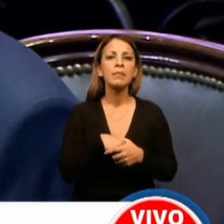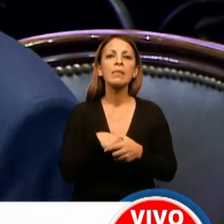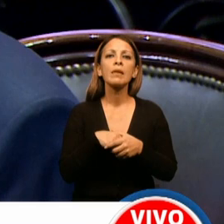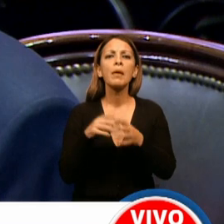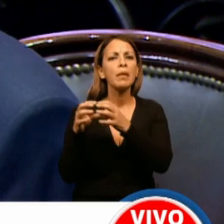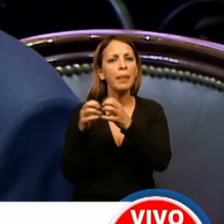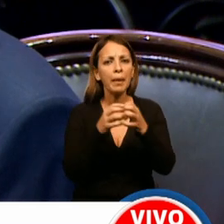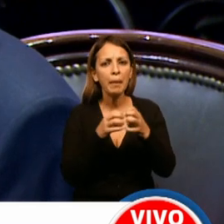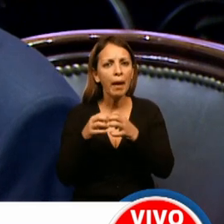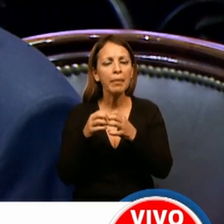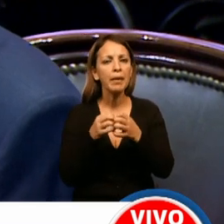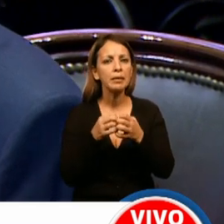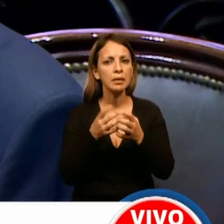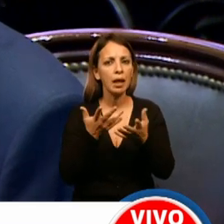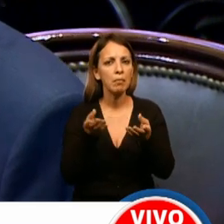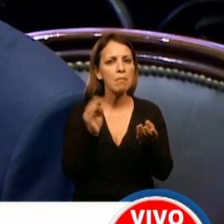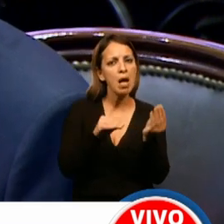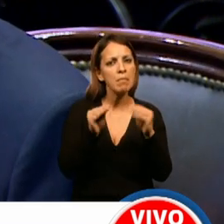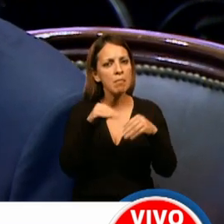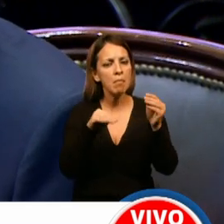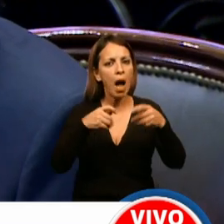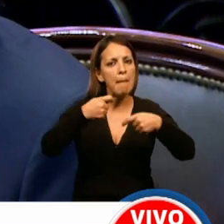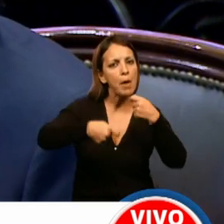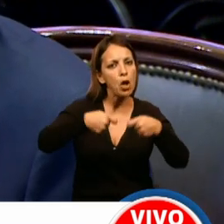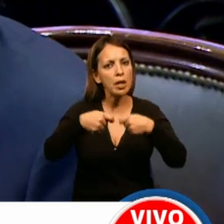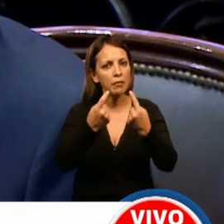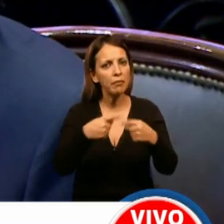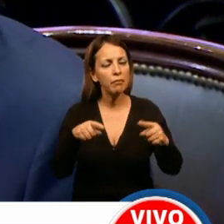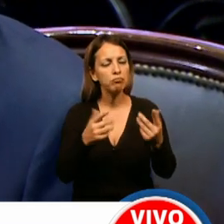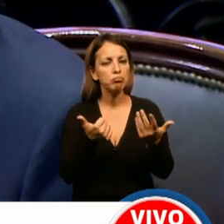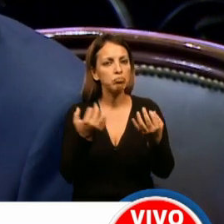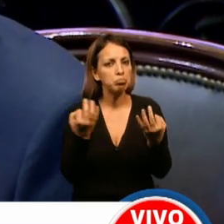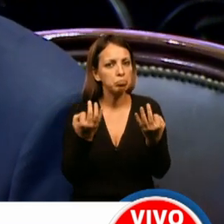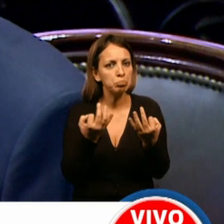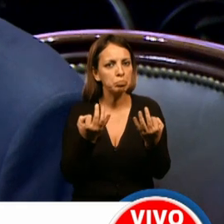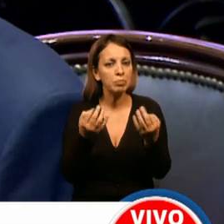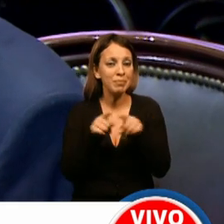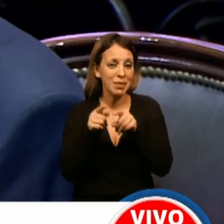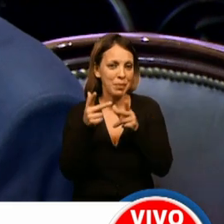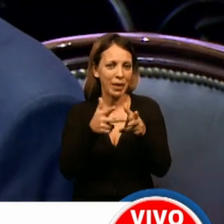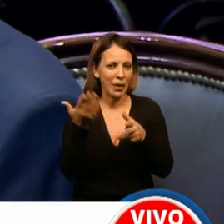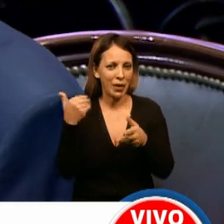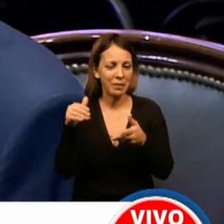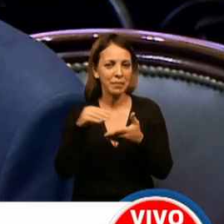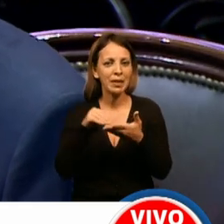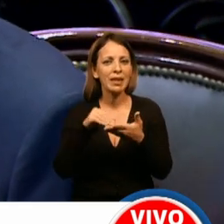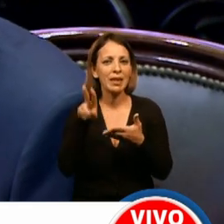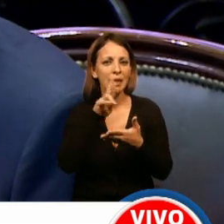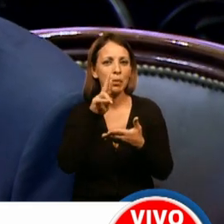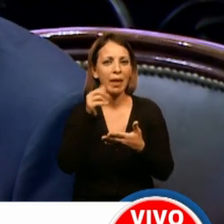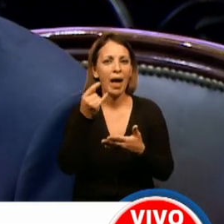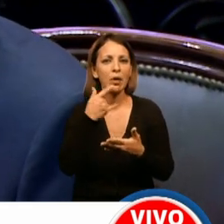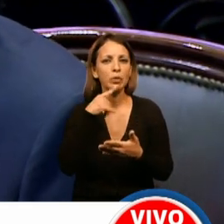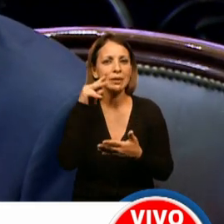enriquecieron muchísimo recién lo mencionaba la diputada austin y también quienes me precedieron en el